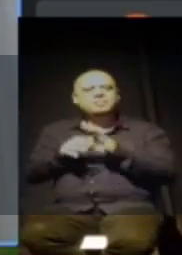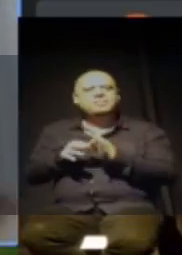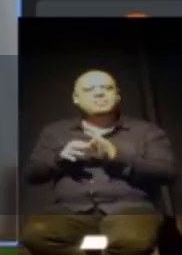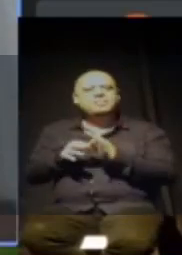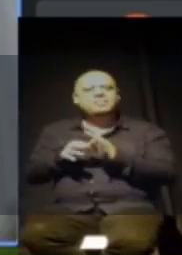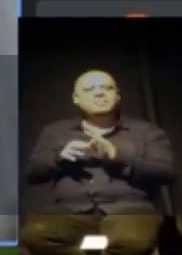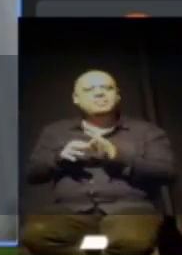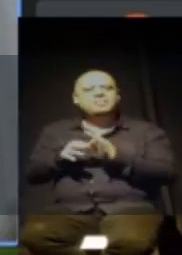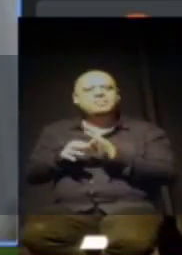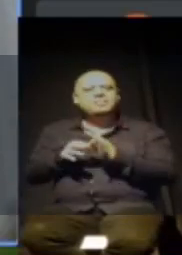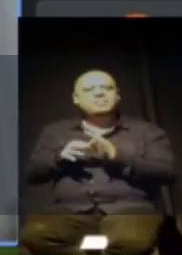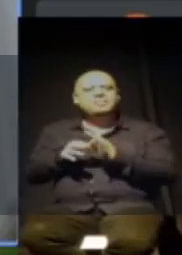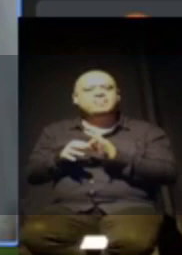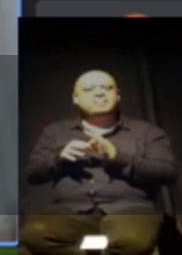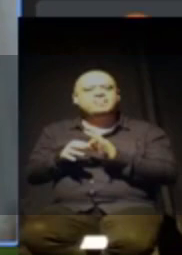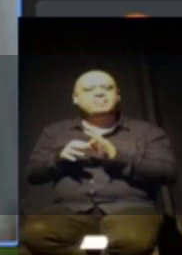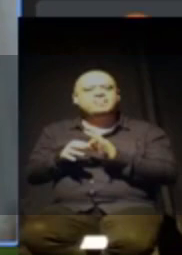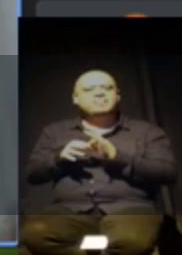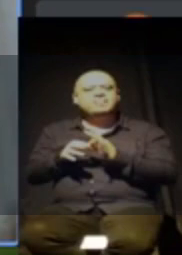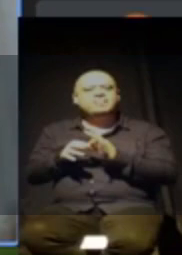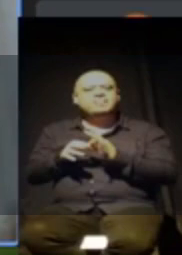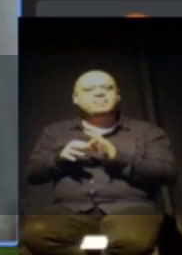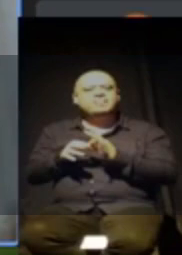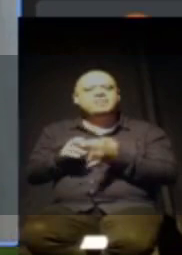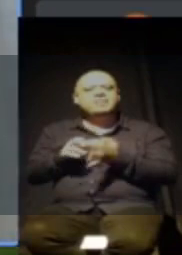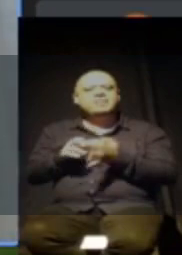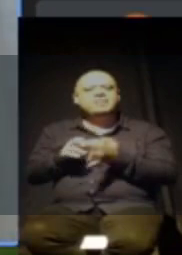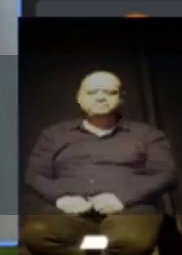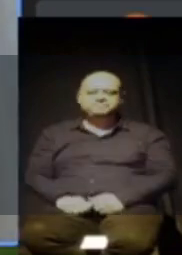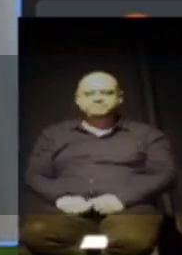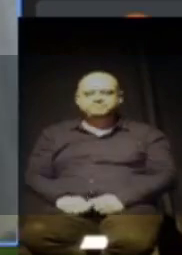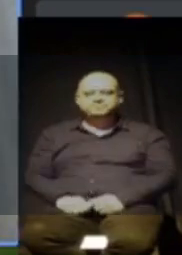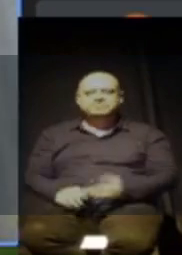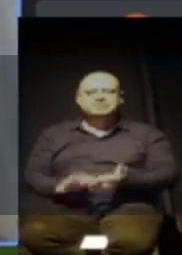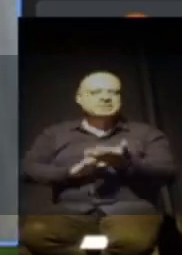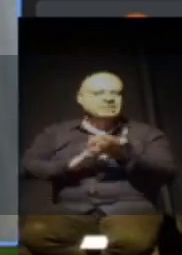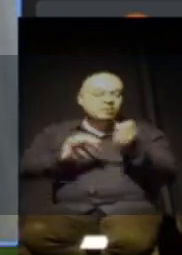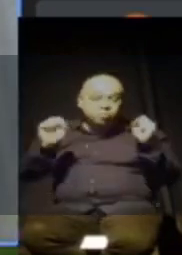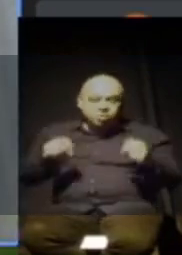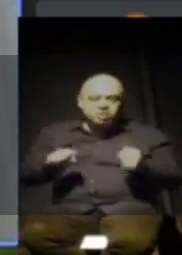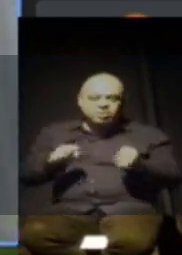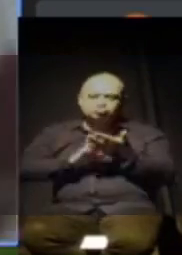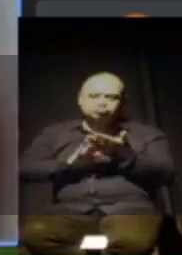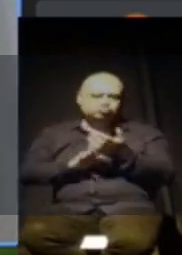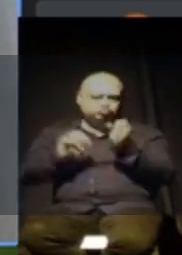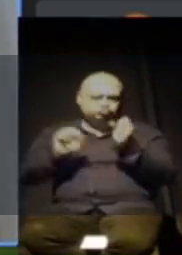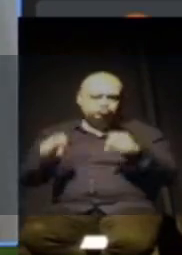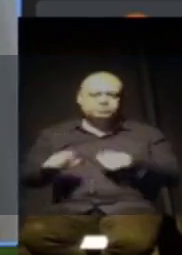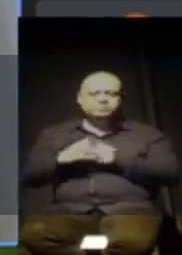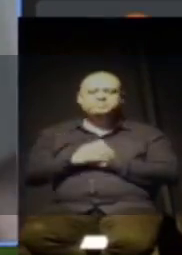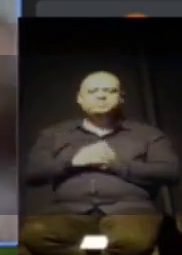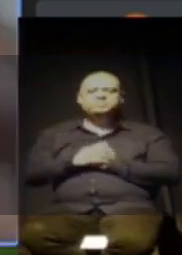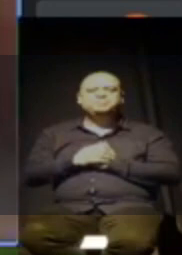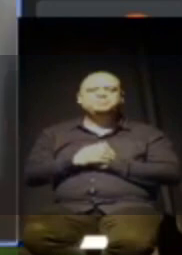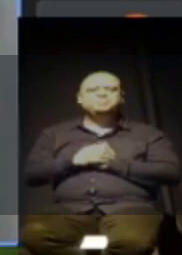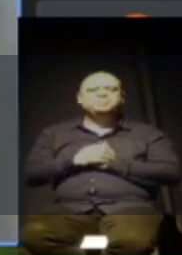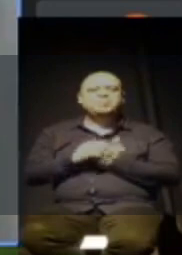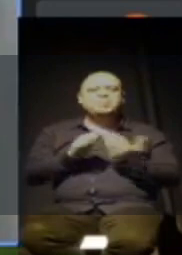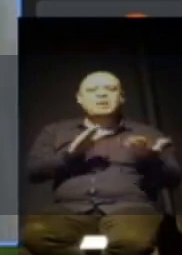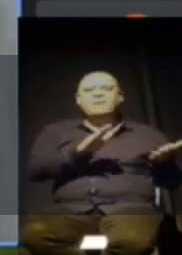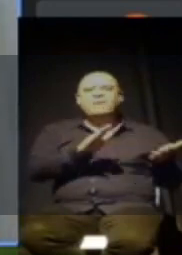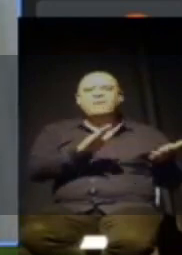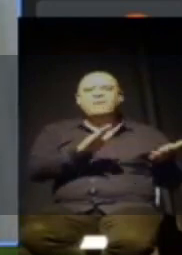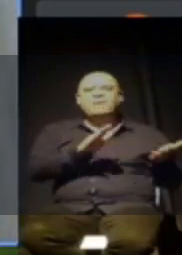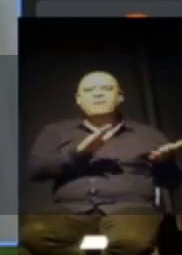a escala planetaria que son posibles de reparar. Ahorita vamos a explicar cómo. Son posibles de reparar. Los